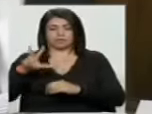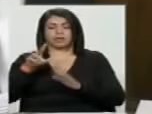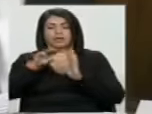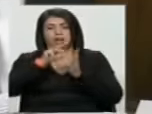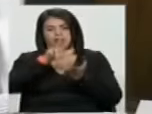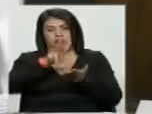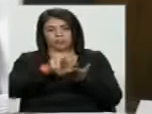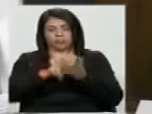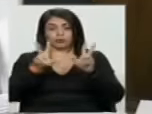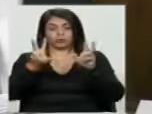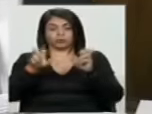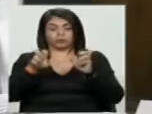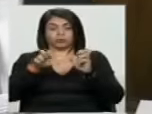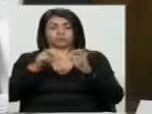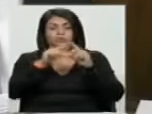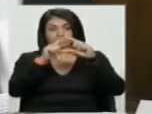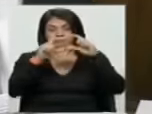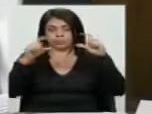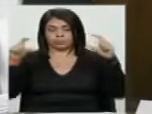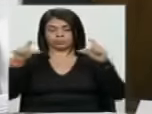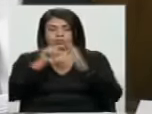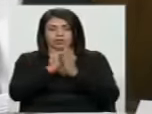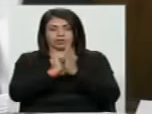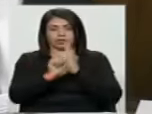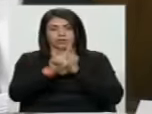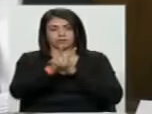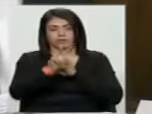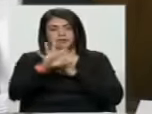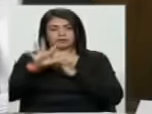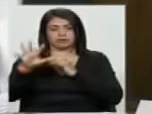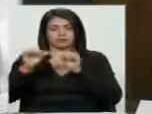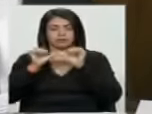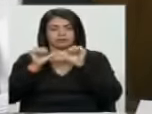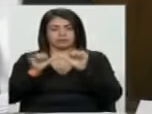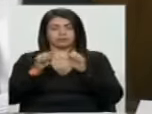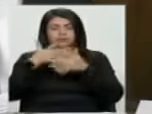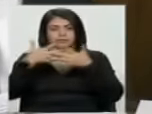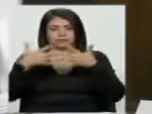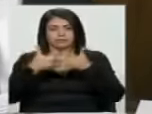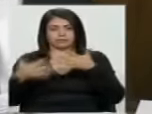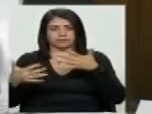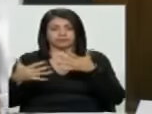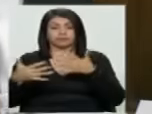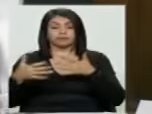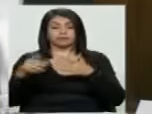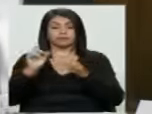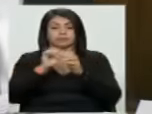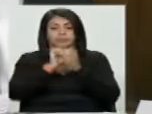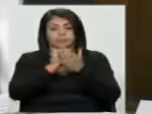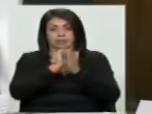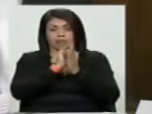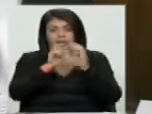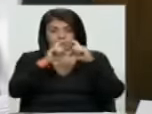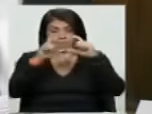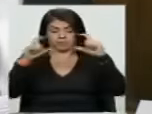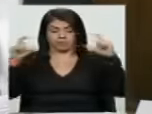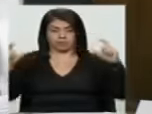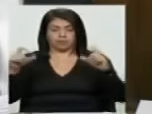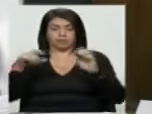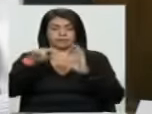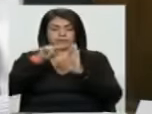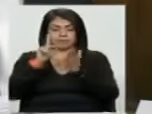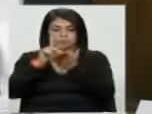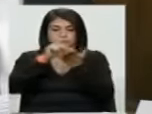sugiere aprobar un nuevo epígrafe, el cual será el epígrafe del artículo 25, quedando redactado en los siguientes términos. Epígrafe,